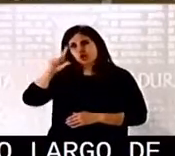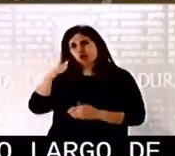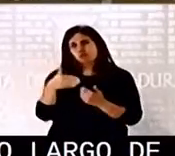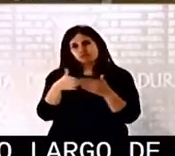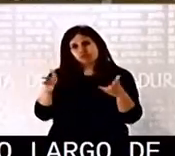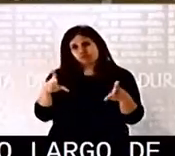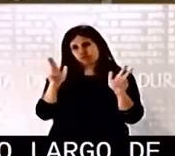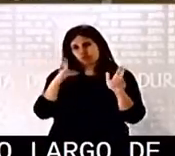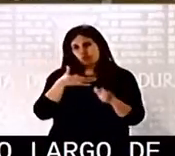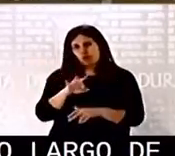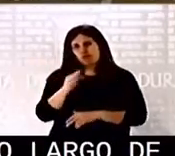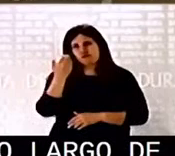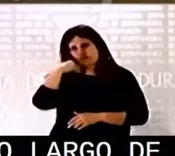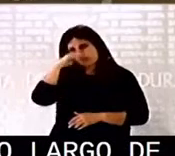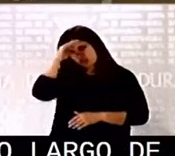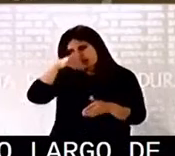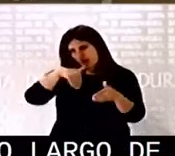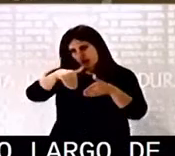semana.